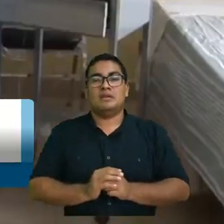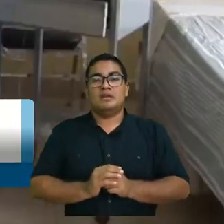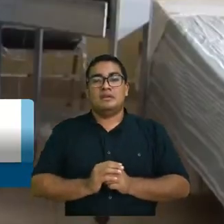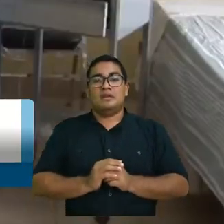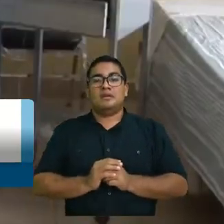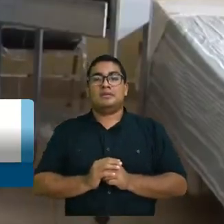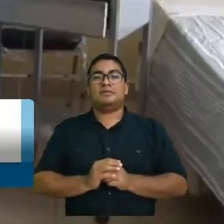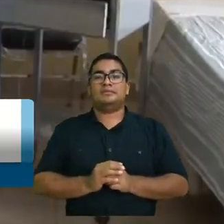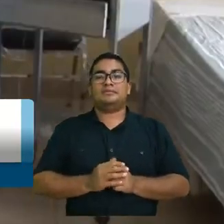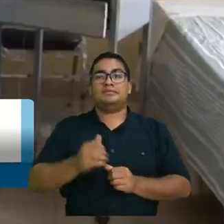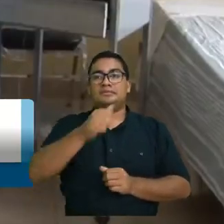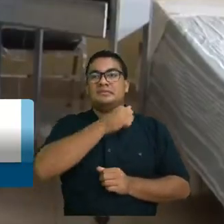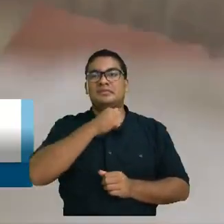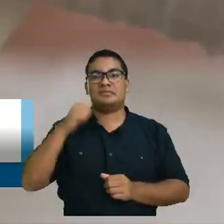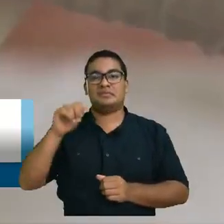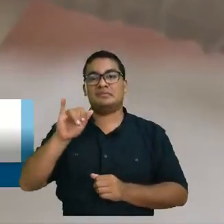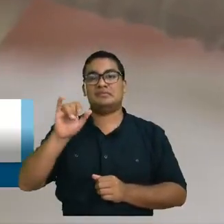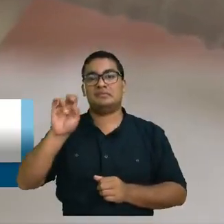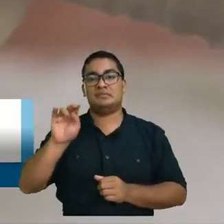El examen para influenza